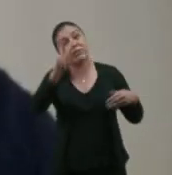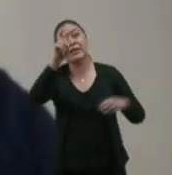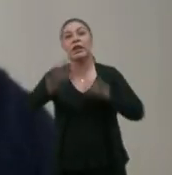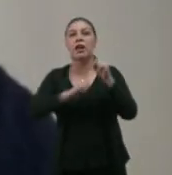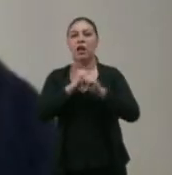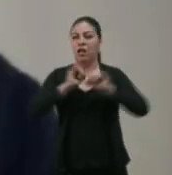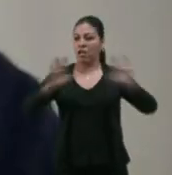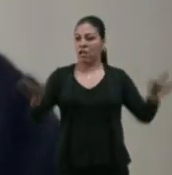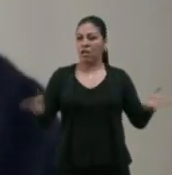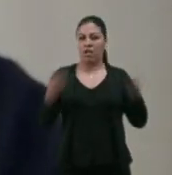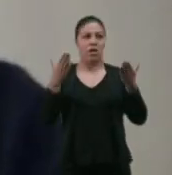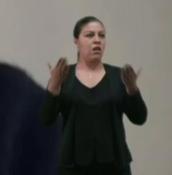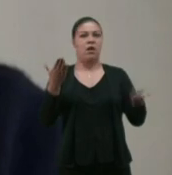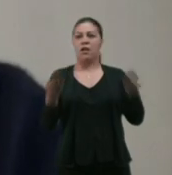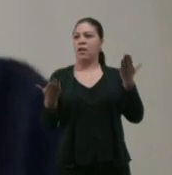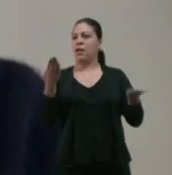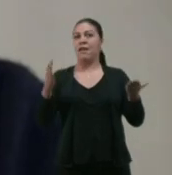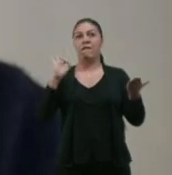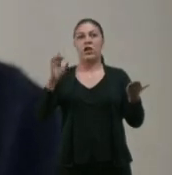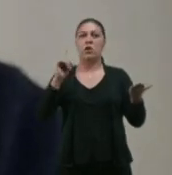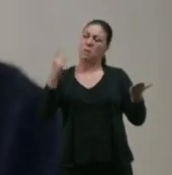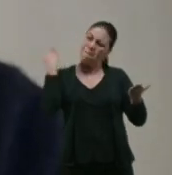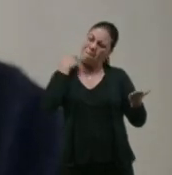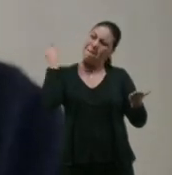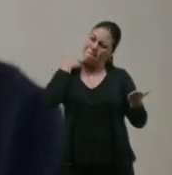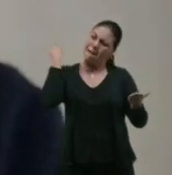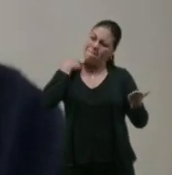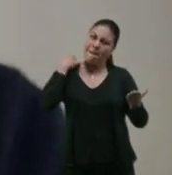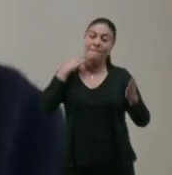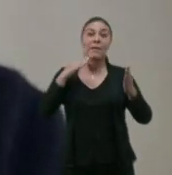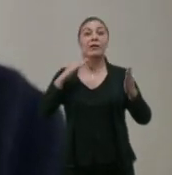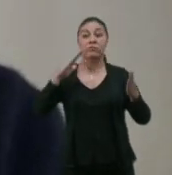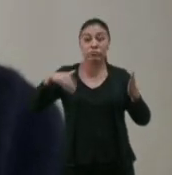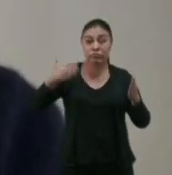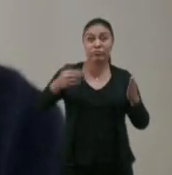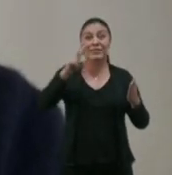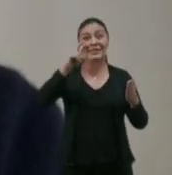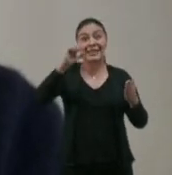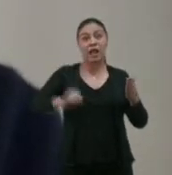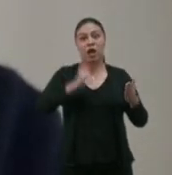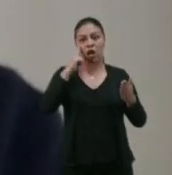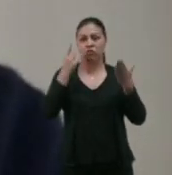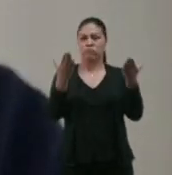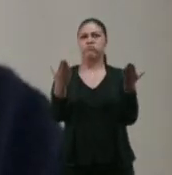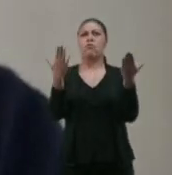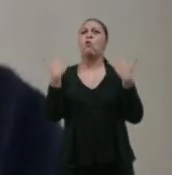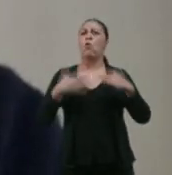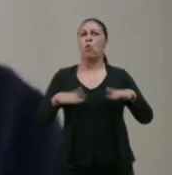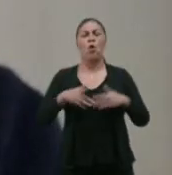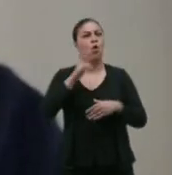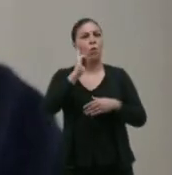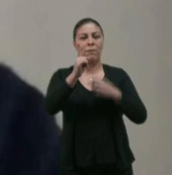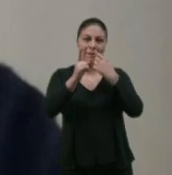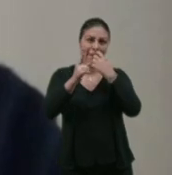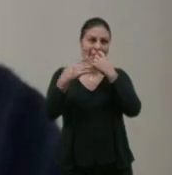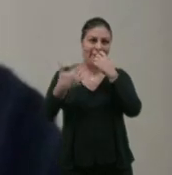Y financiar esos 7 años de pérdida fue muy complejo, había mucha competencia. En un